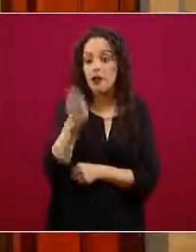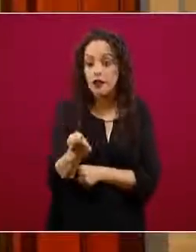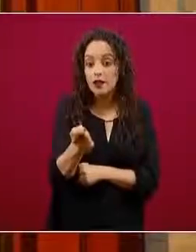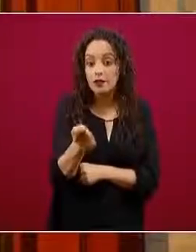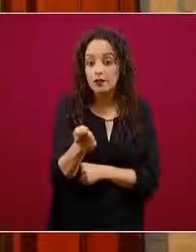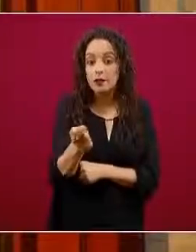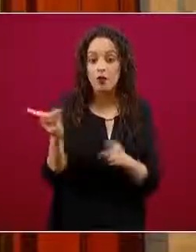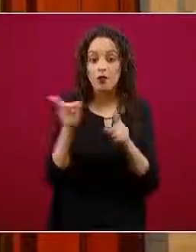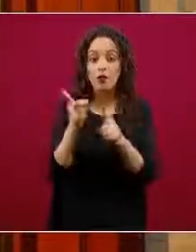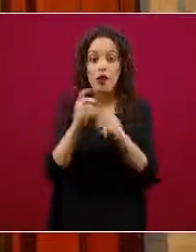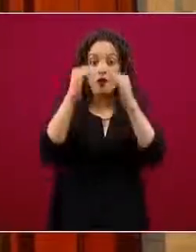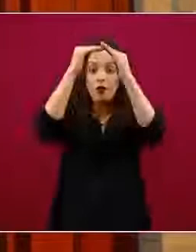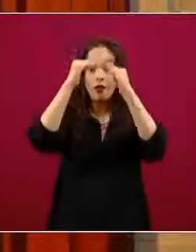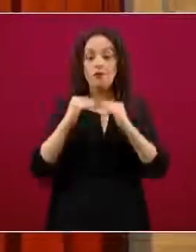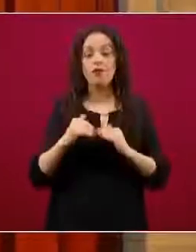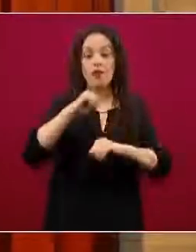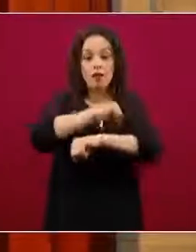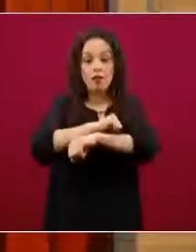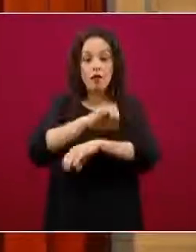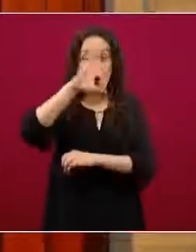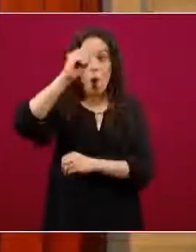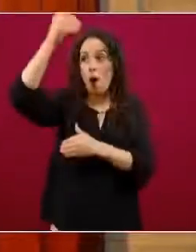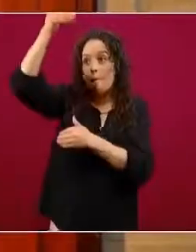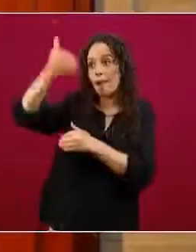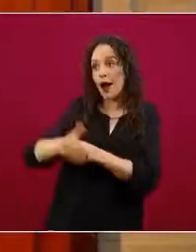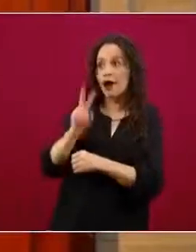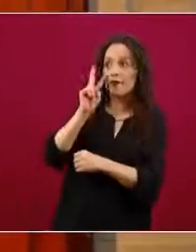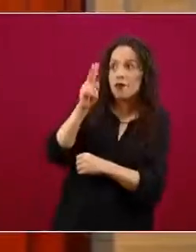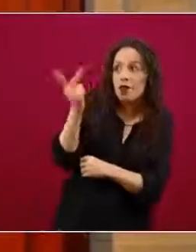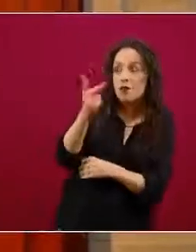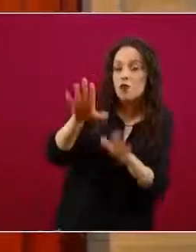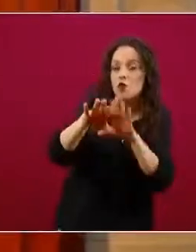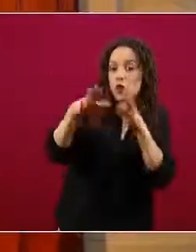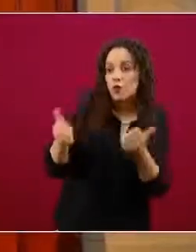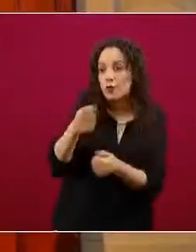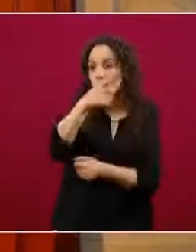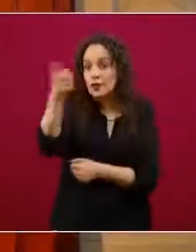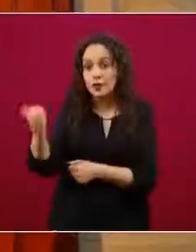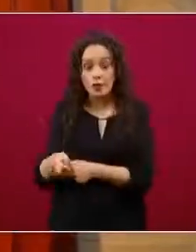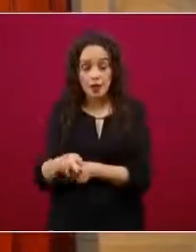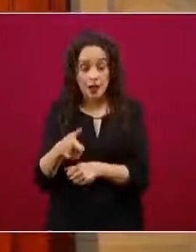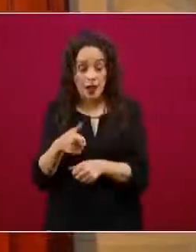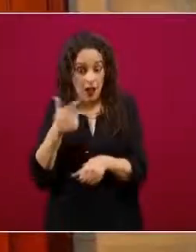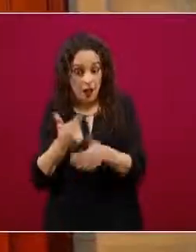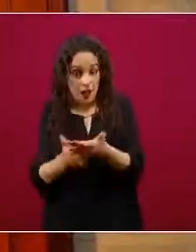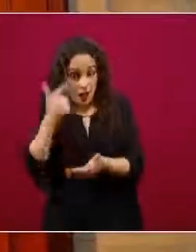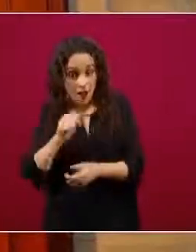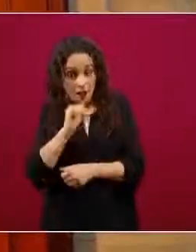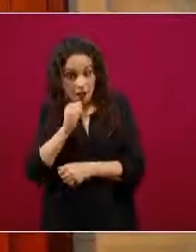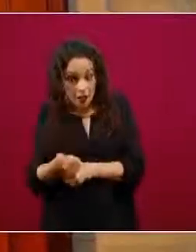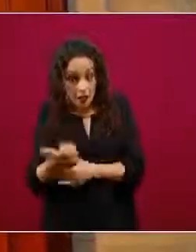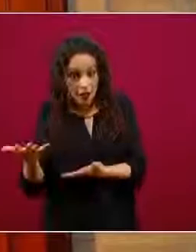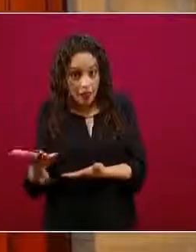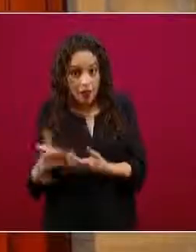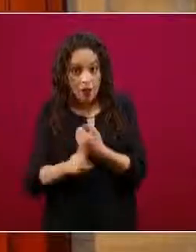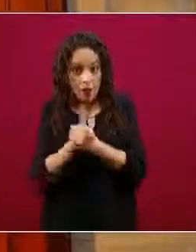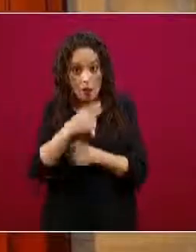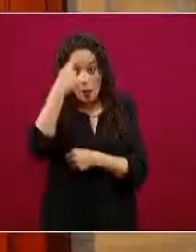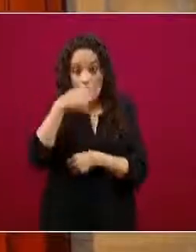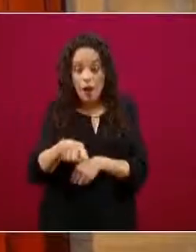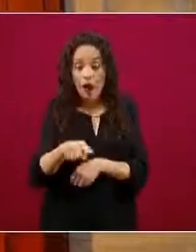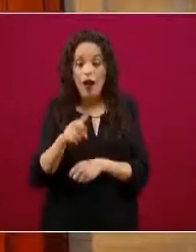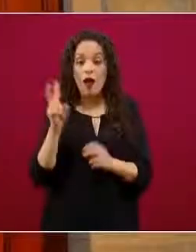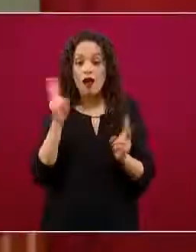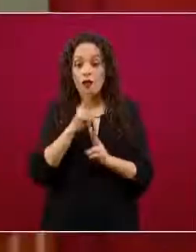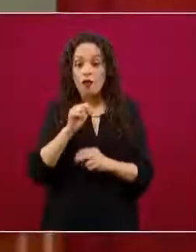o de la pared de la casa, oye, ¿cómo sigue Pedrito? No se ha puesto mal, no trae dificultad para respirar. Entonces ellos lo